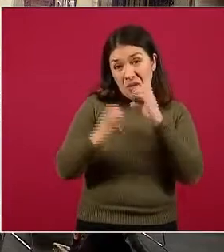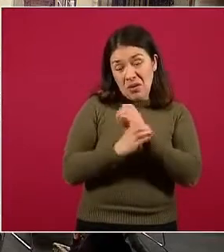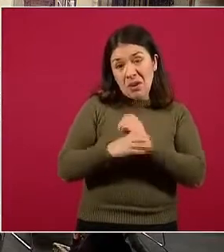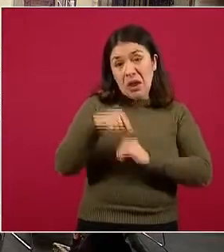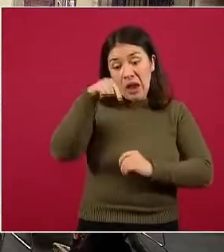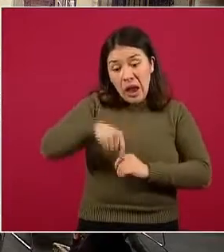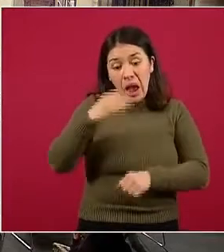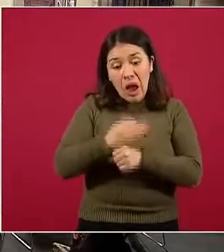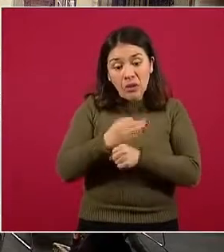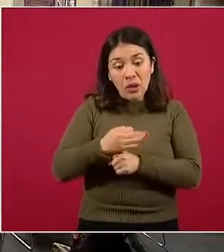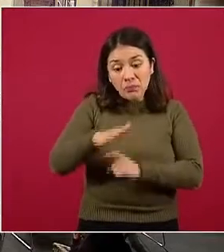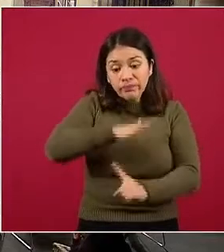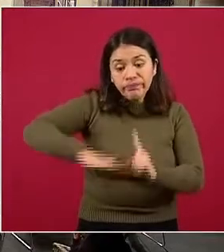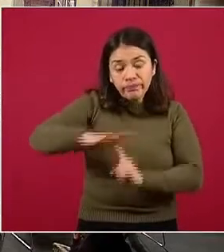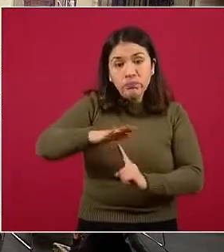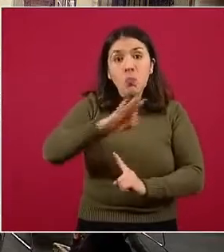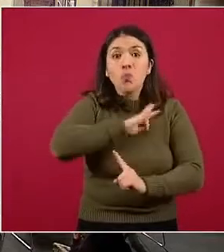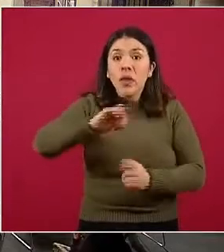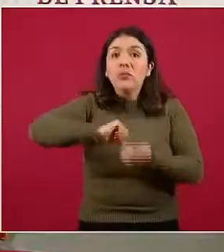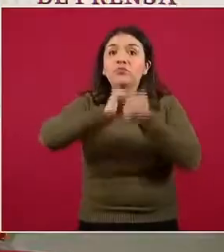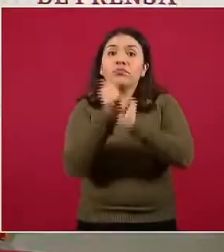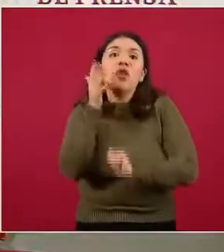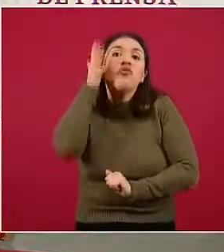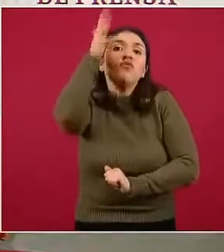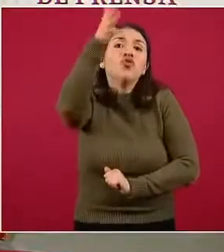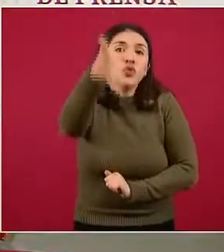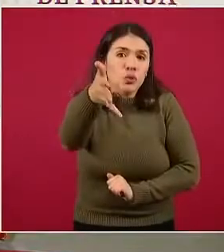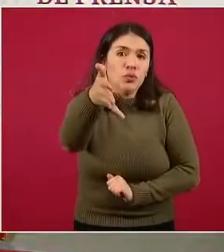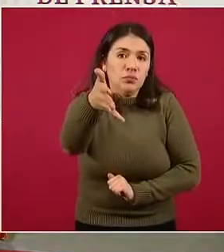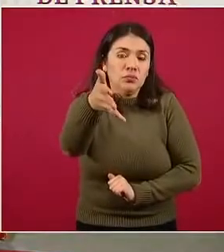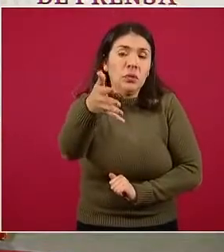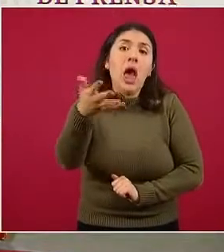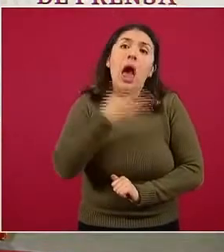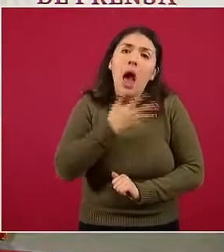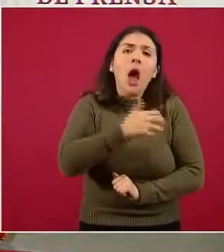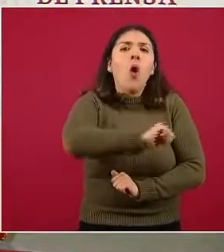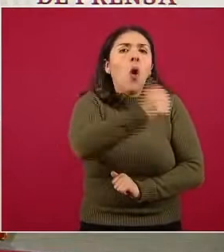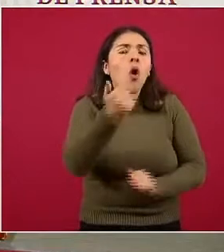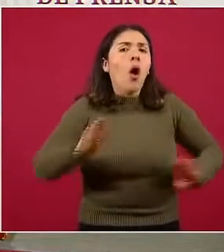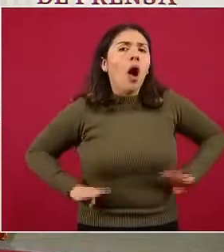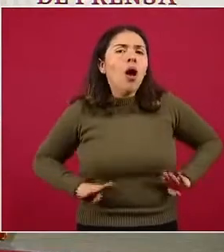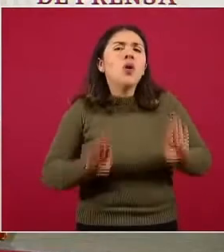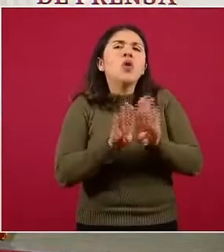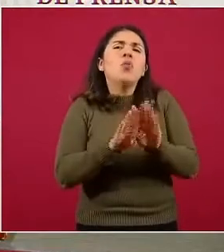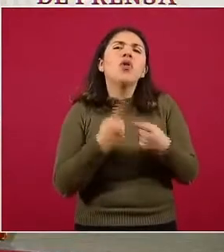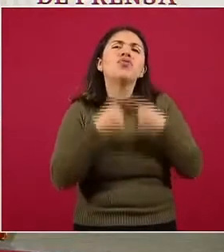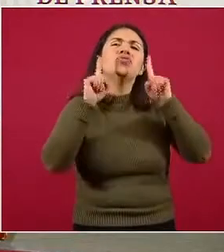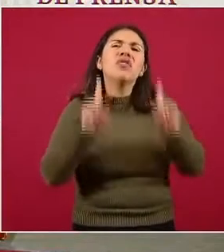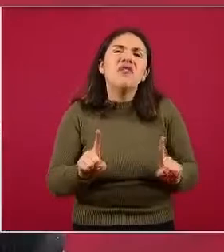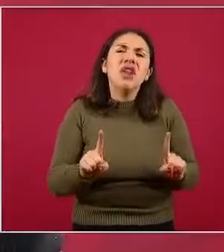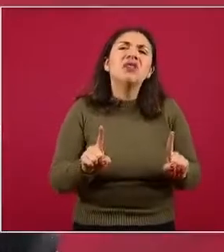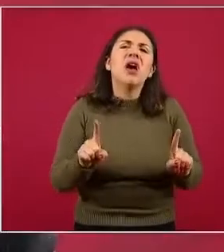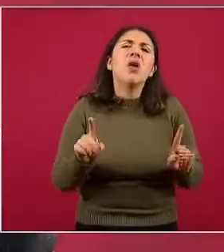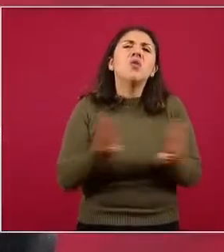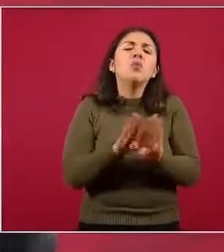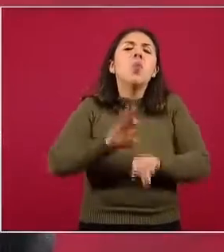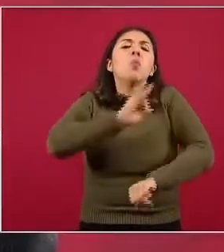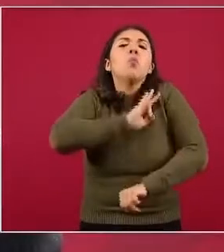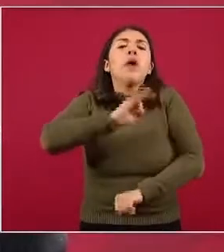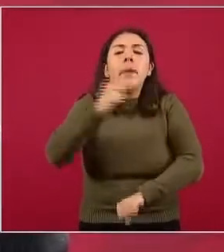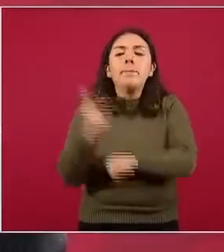futuro inmediato, y hay situaciones que son distintas diversidades de lo que puede